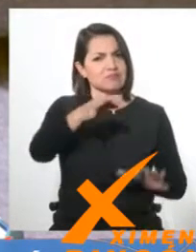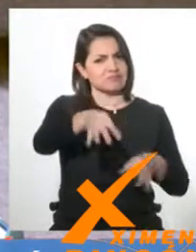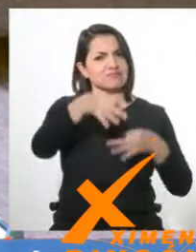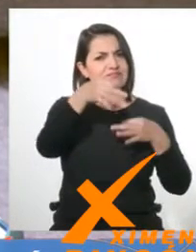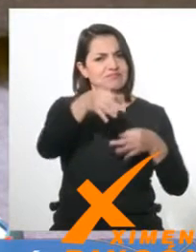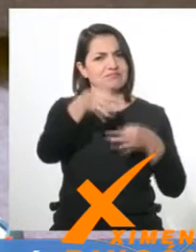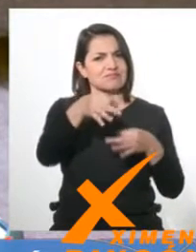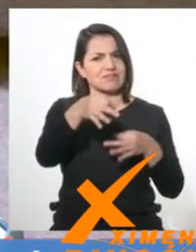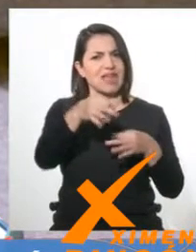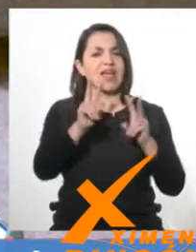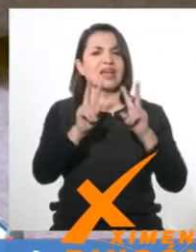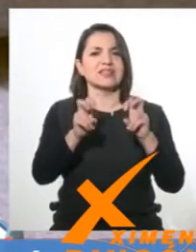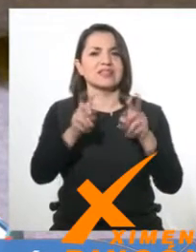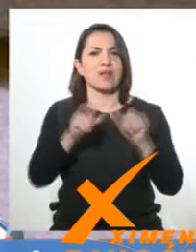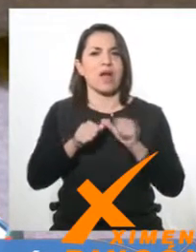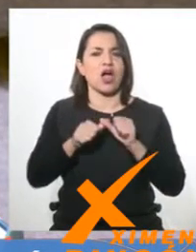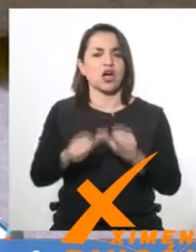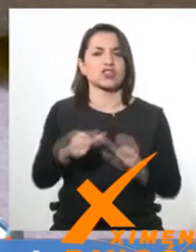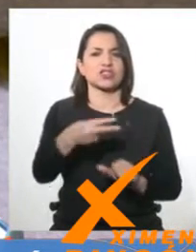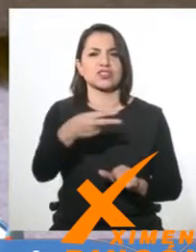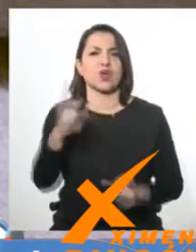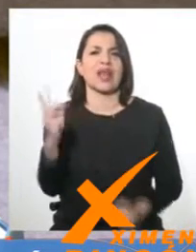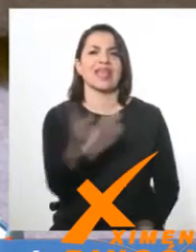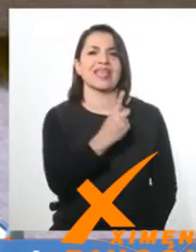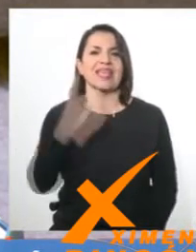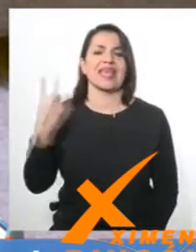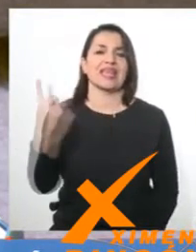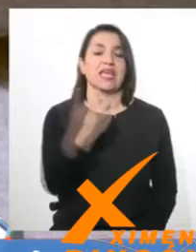11.907-17 sobre acoso sexual en general, el boletín